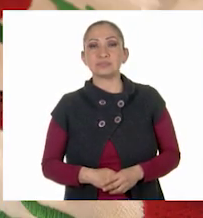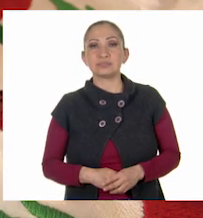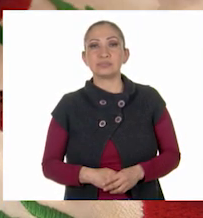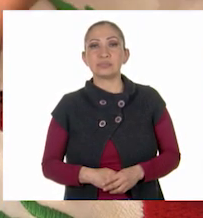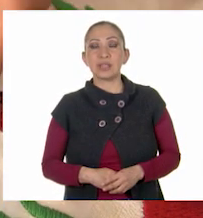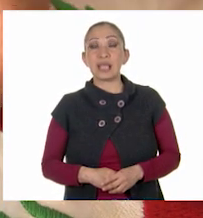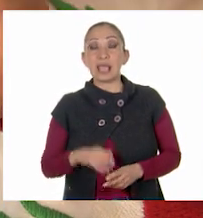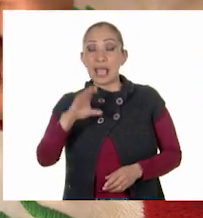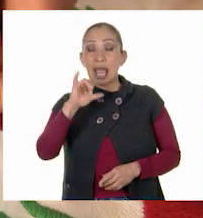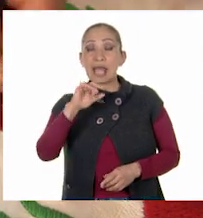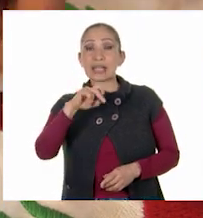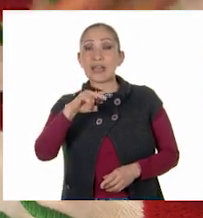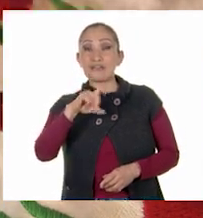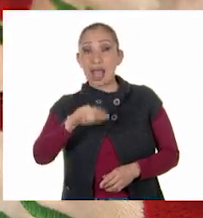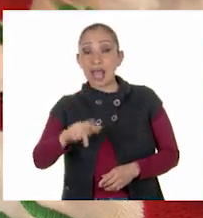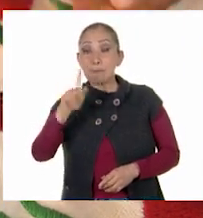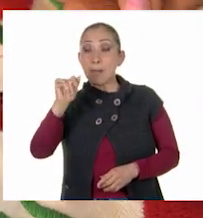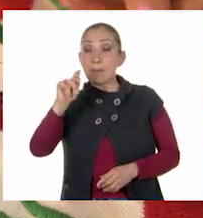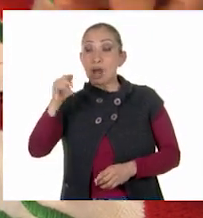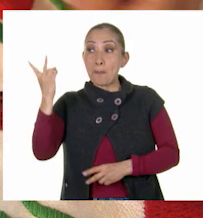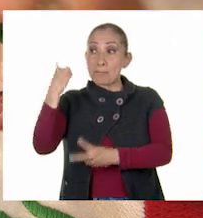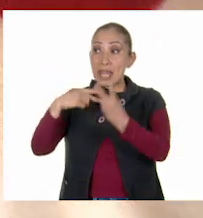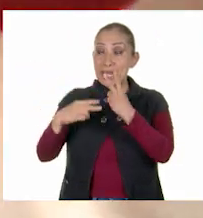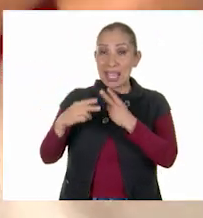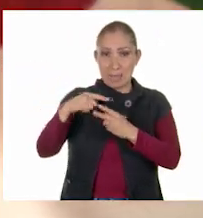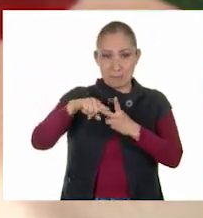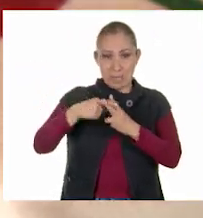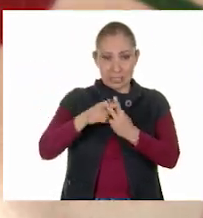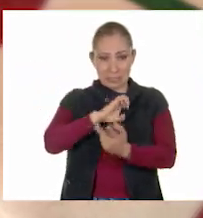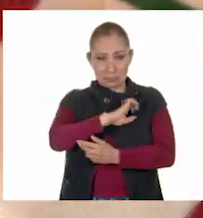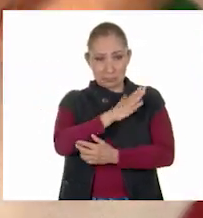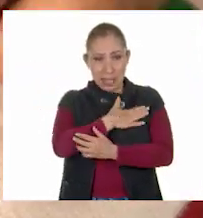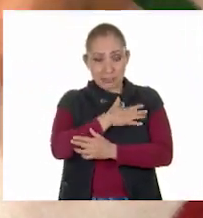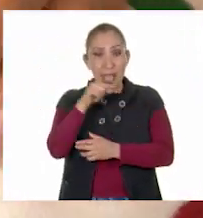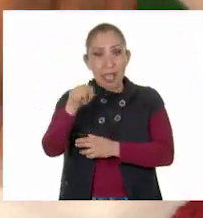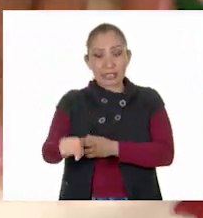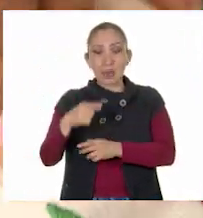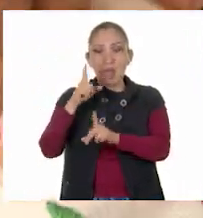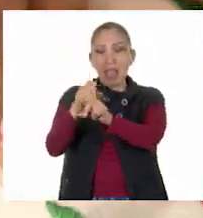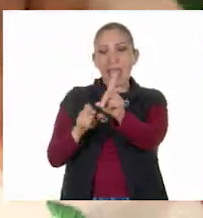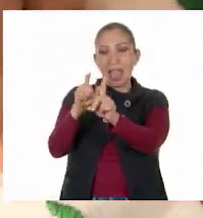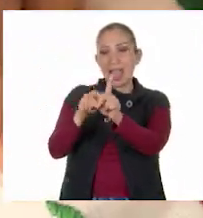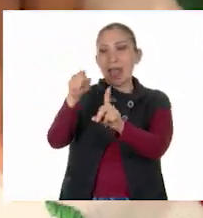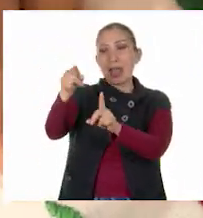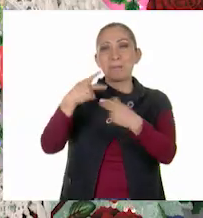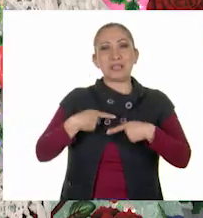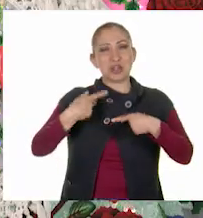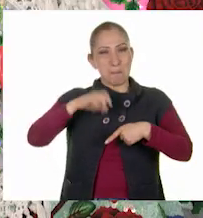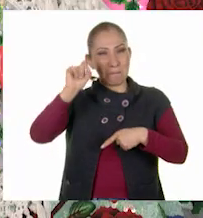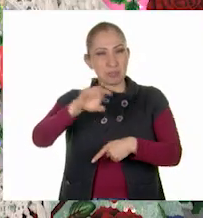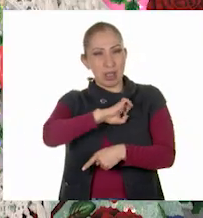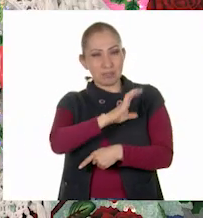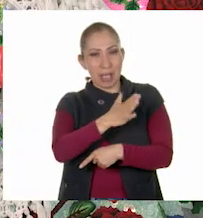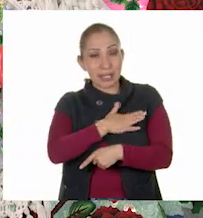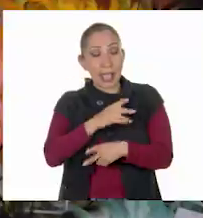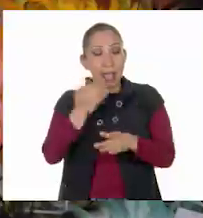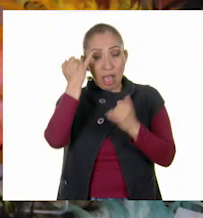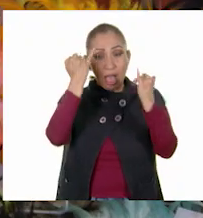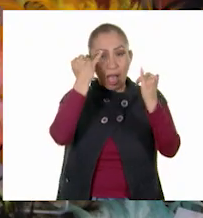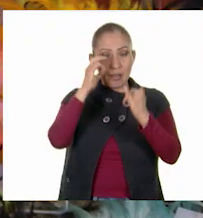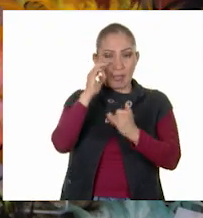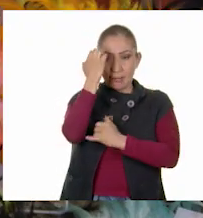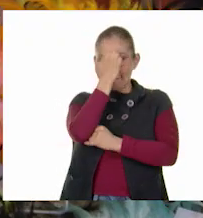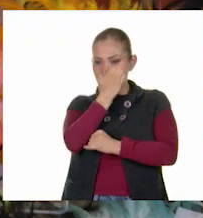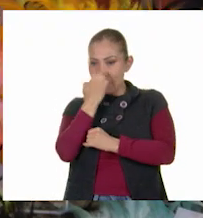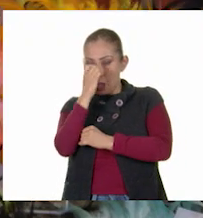El carnaval en Papalotla nació tras la llegada de los españoles. Es una burla abierta a los conquistadores, nacida de la agudeza de